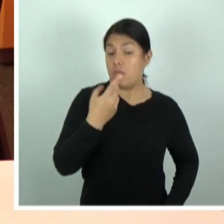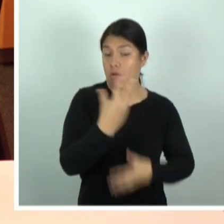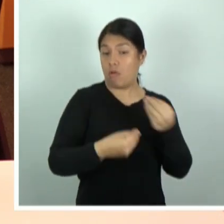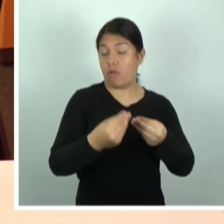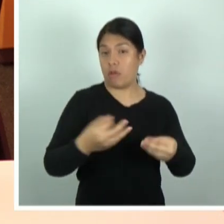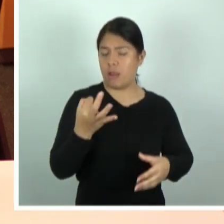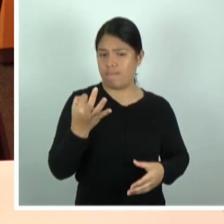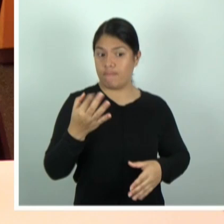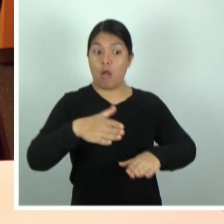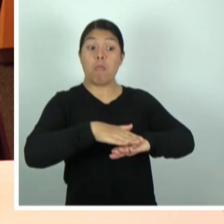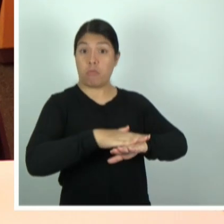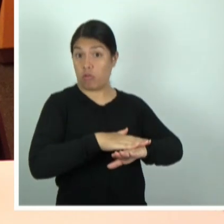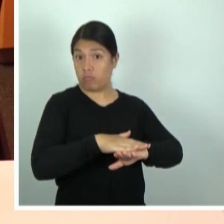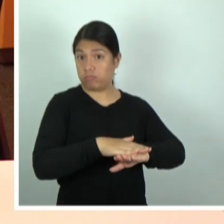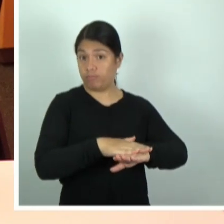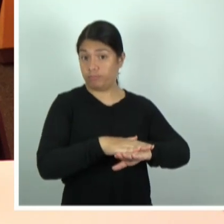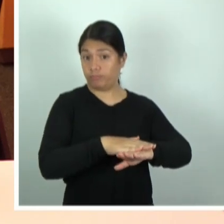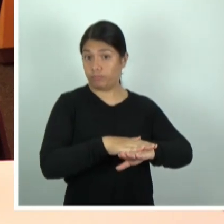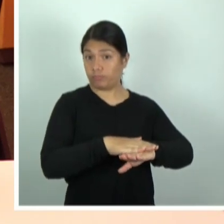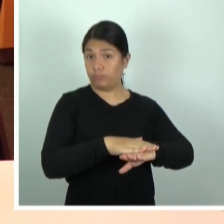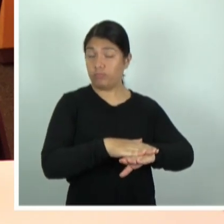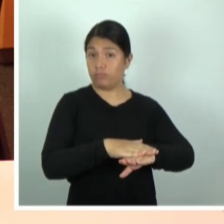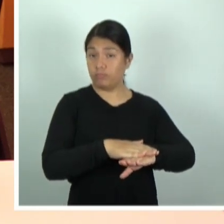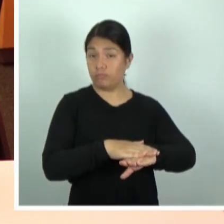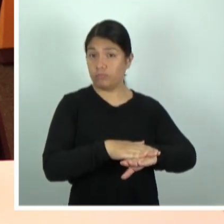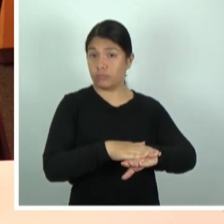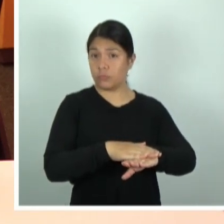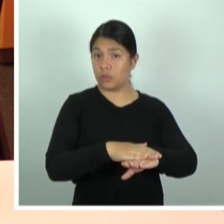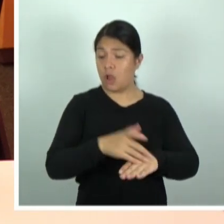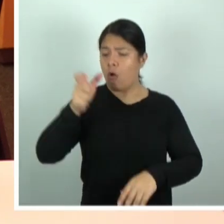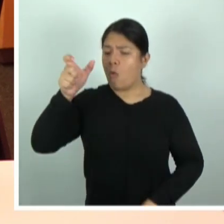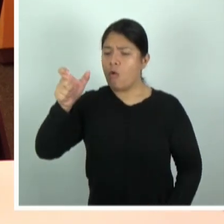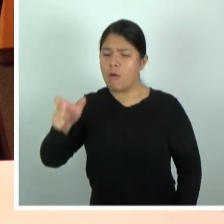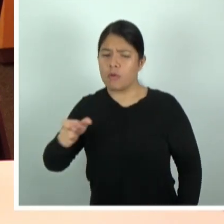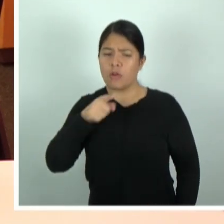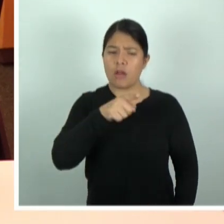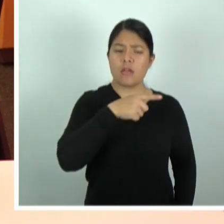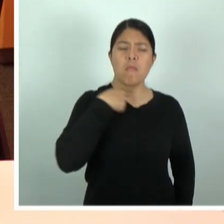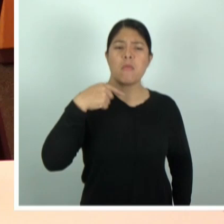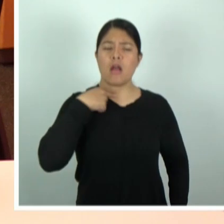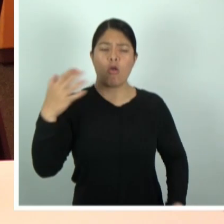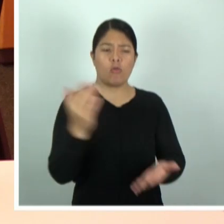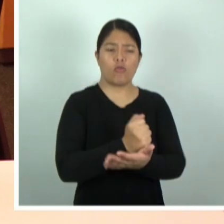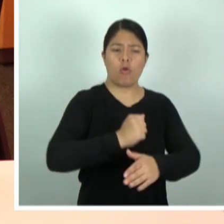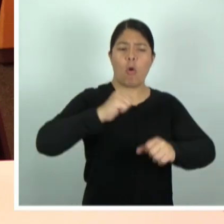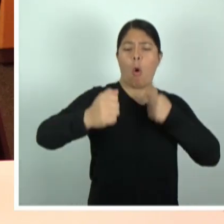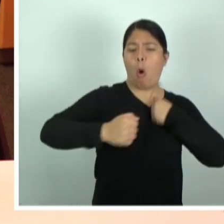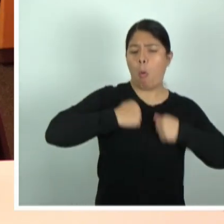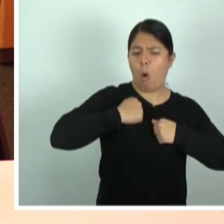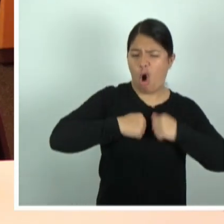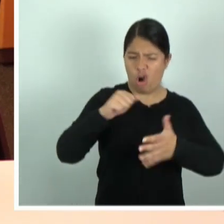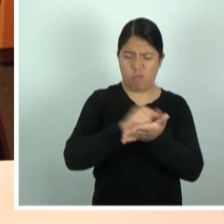haber un perdón. Tiene que haber alguien que te borre todos los pecados